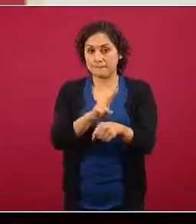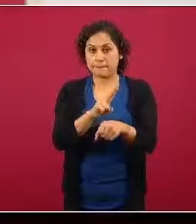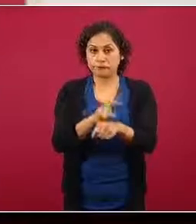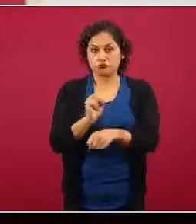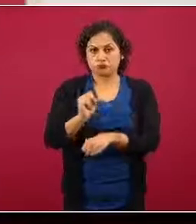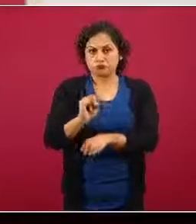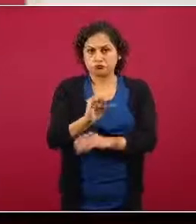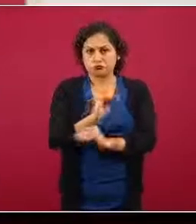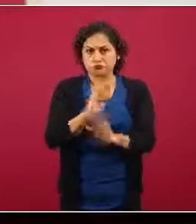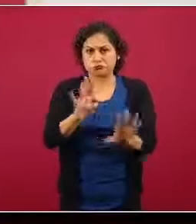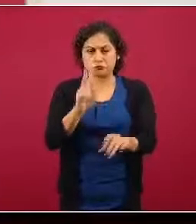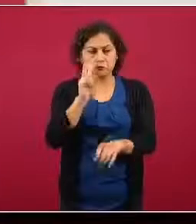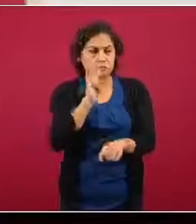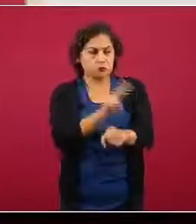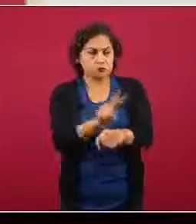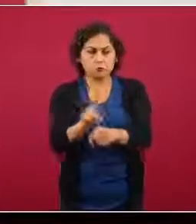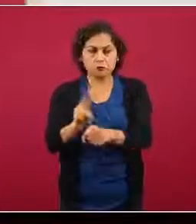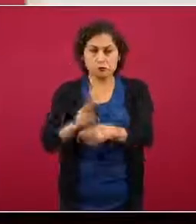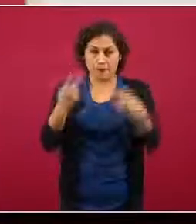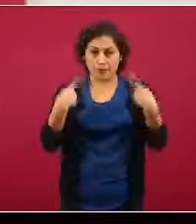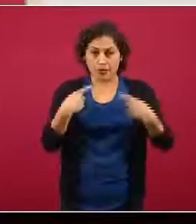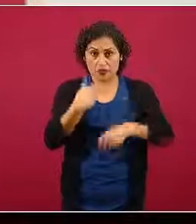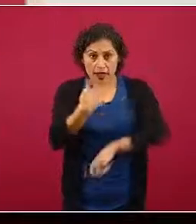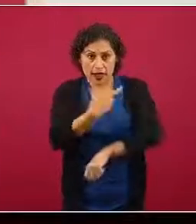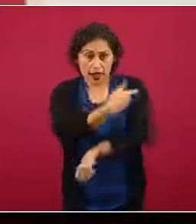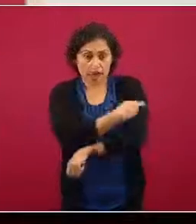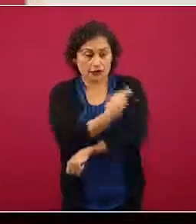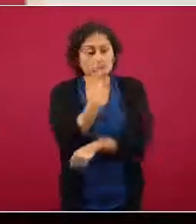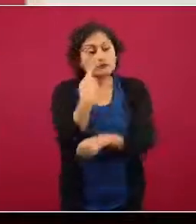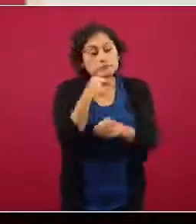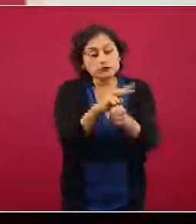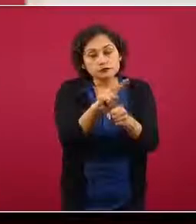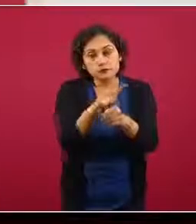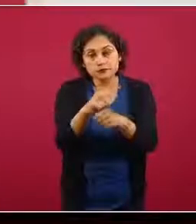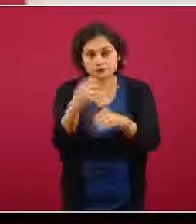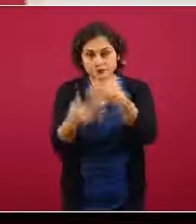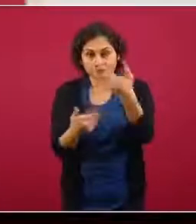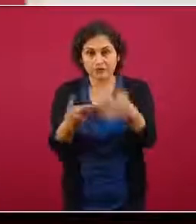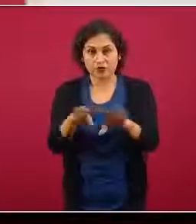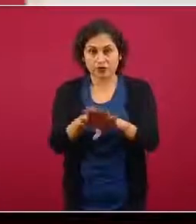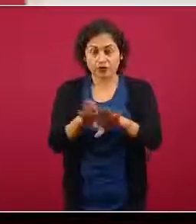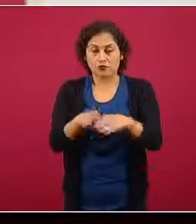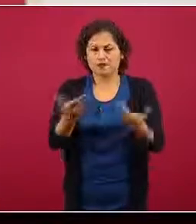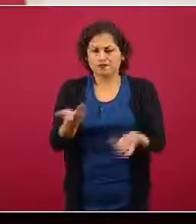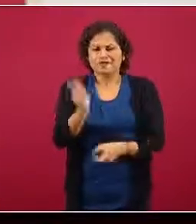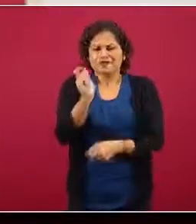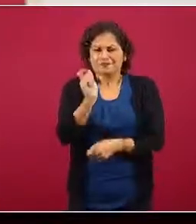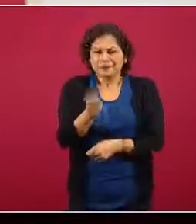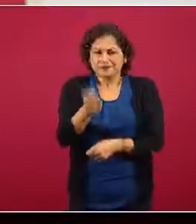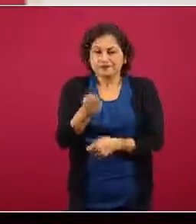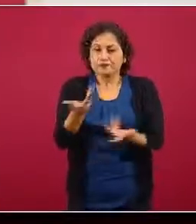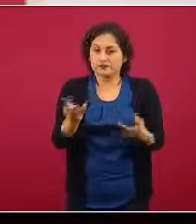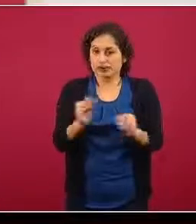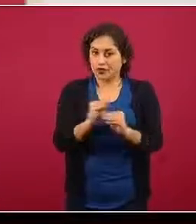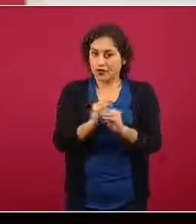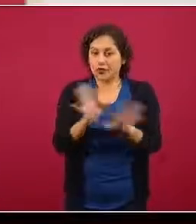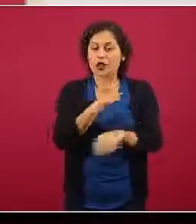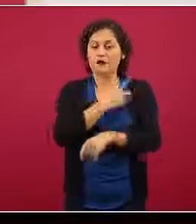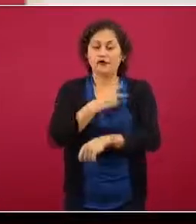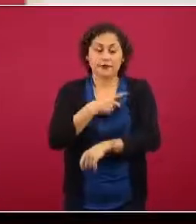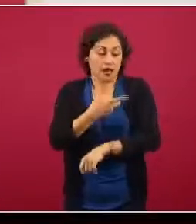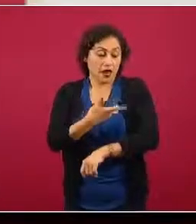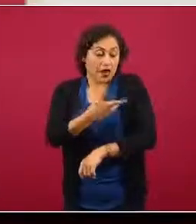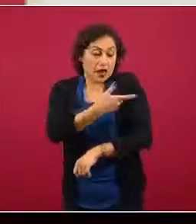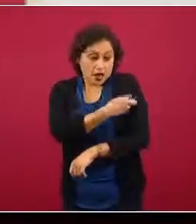dispuestas para cada una de las personas a las que se les vaya a aplicar. ¿Esto qué significa? Que tengamos un seguimiento estrecho de